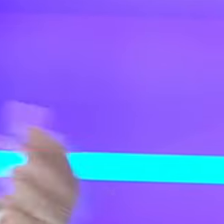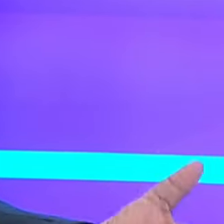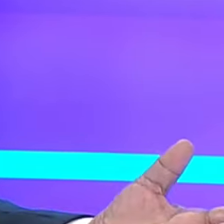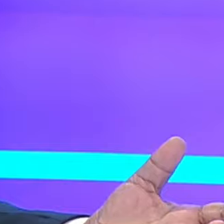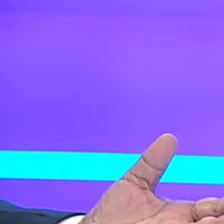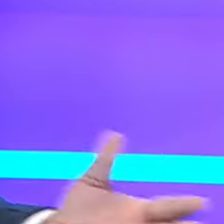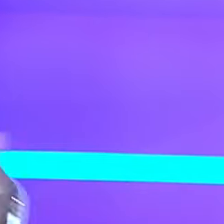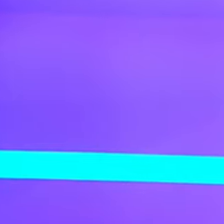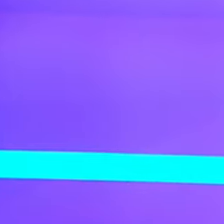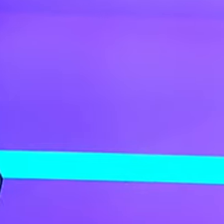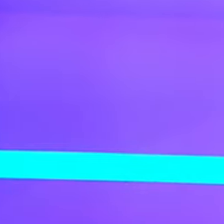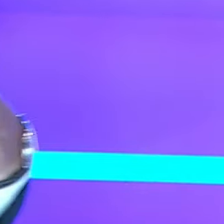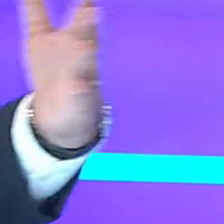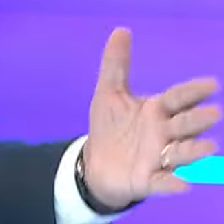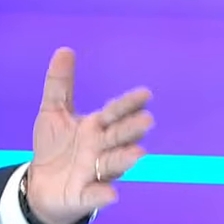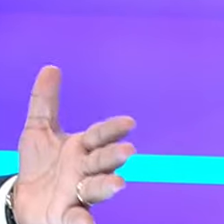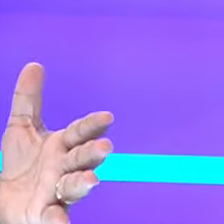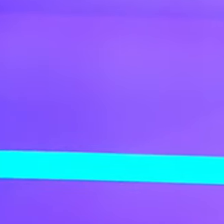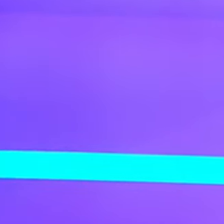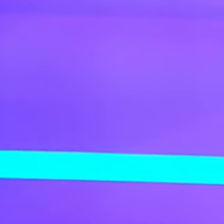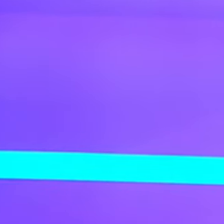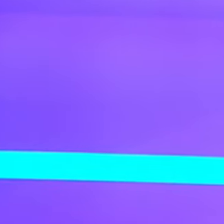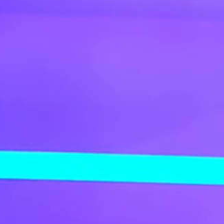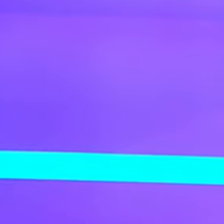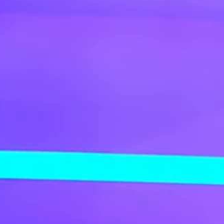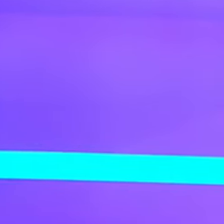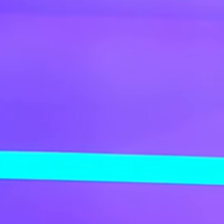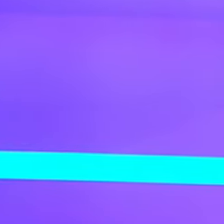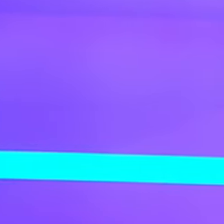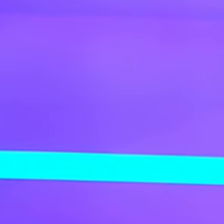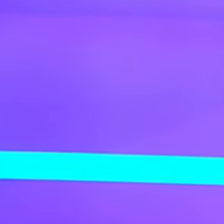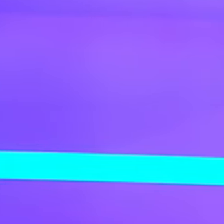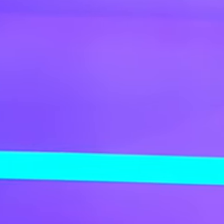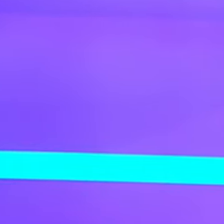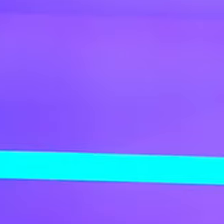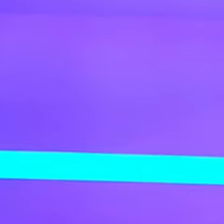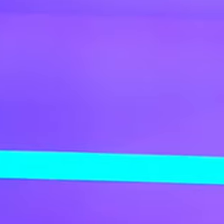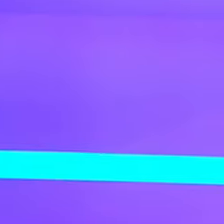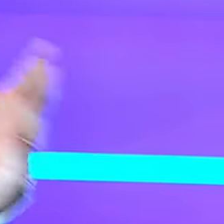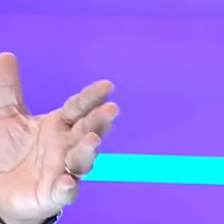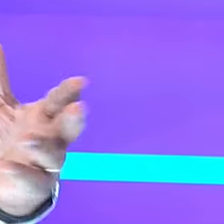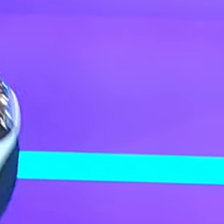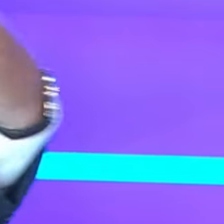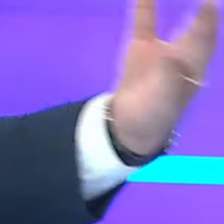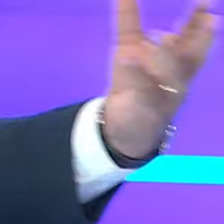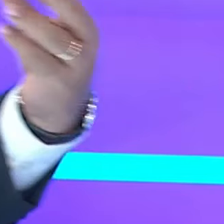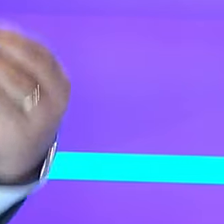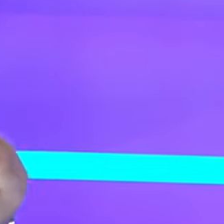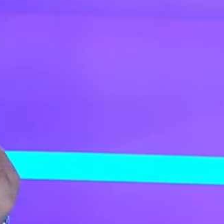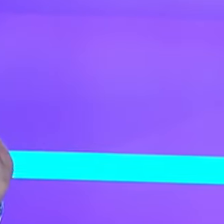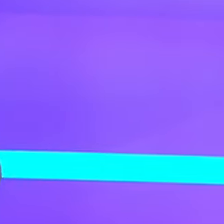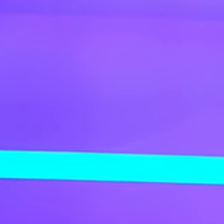no existe. Fabricio, o sea, no hay la misma economía global hoy. Fabricio, ¿y del por qué 2020 tú explicas? A posteriori, no es la misma. Entonces